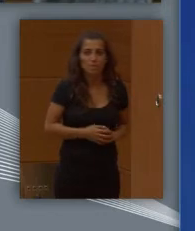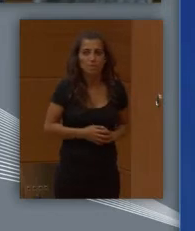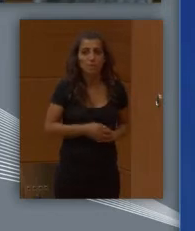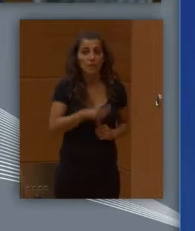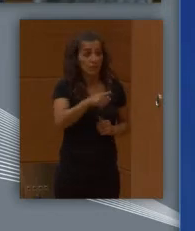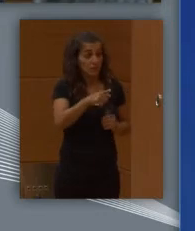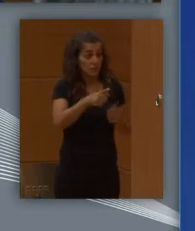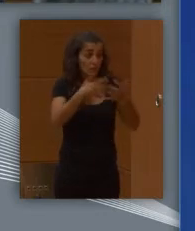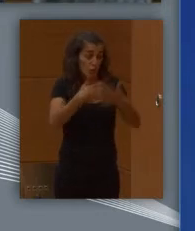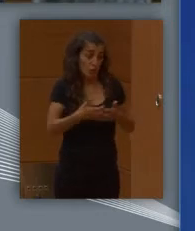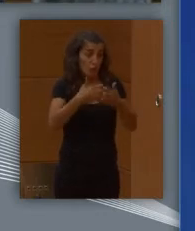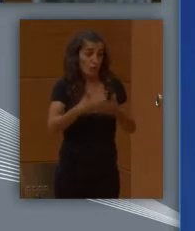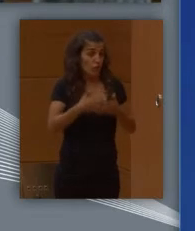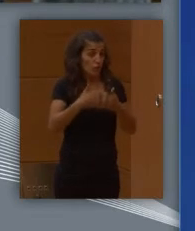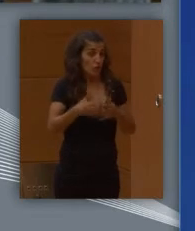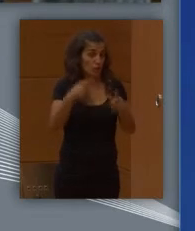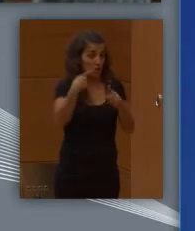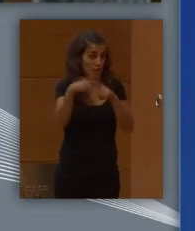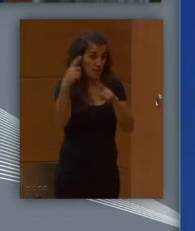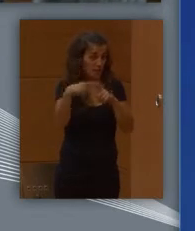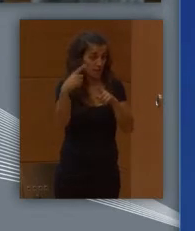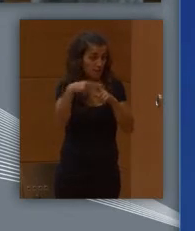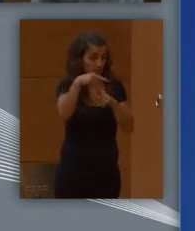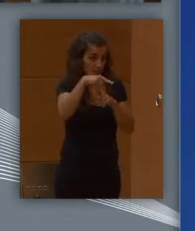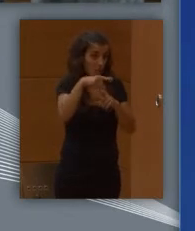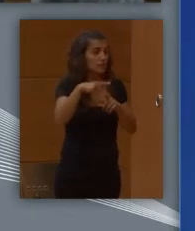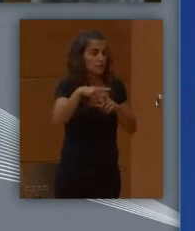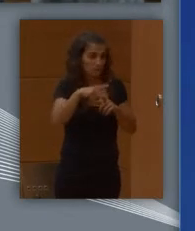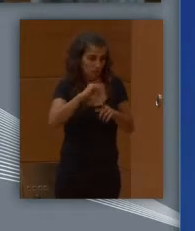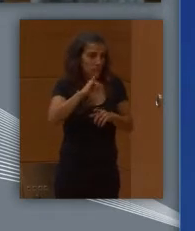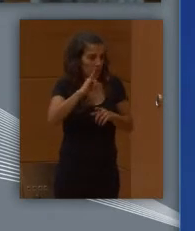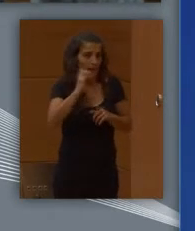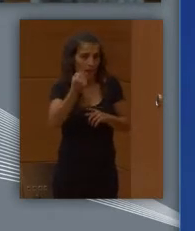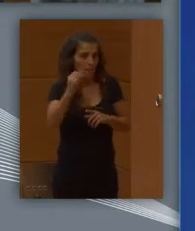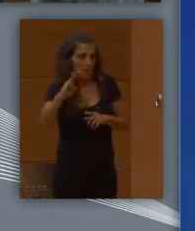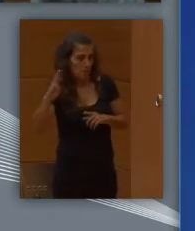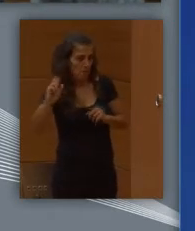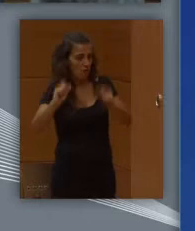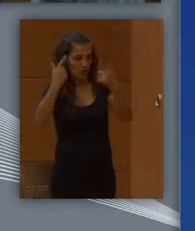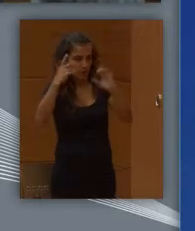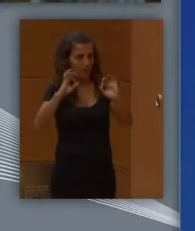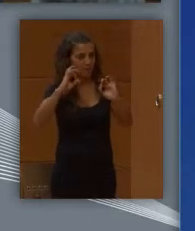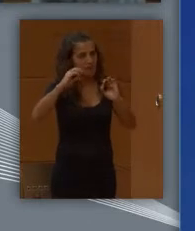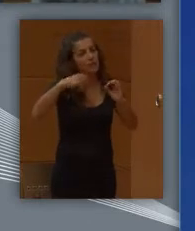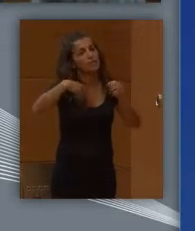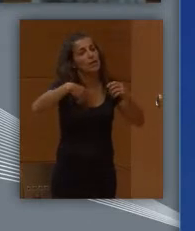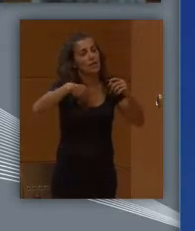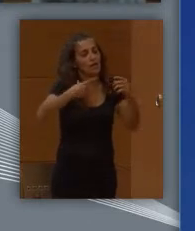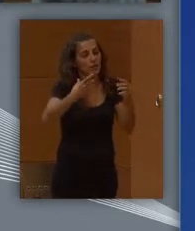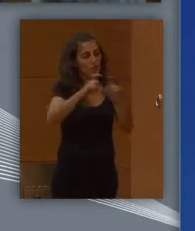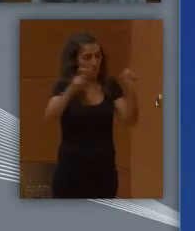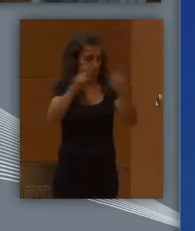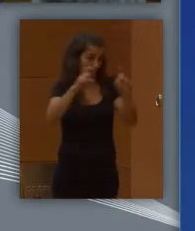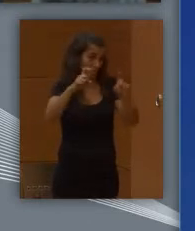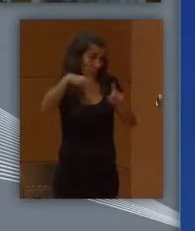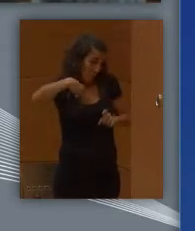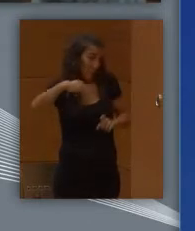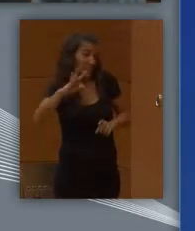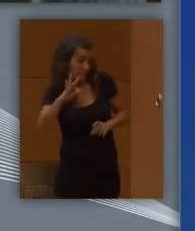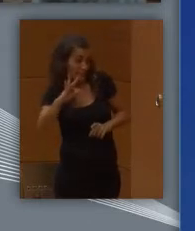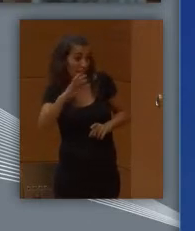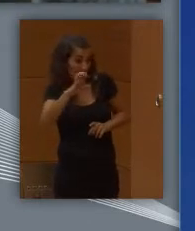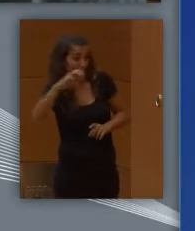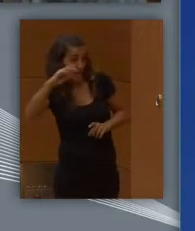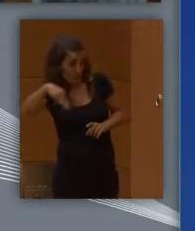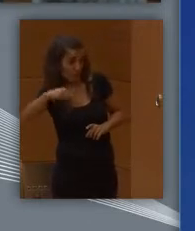Esta funcionalidad está en la aplicación oficial de la MT y se puede descargar y podéis usarlo, ¿no? Ya